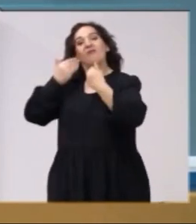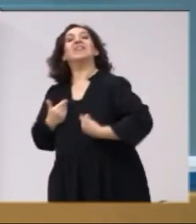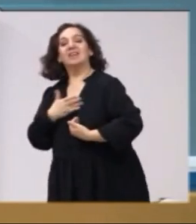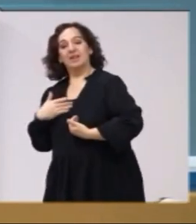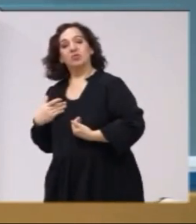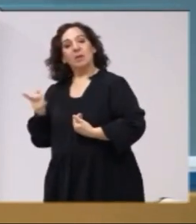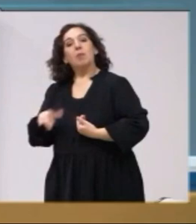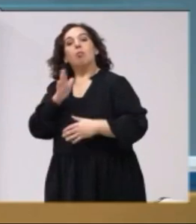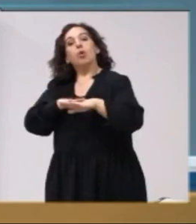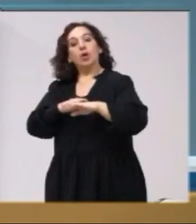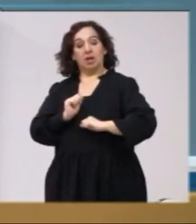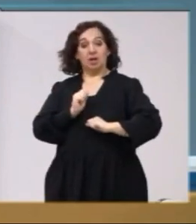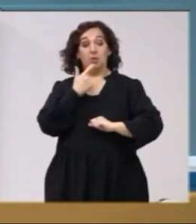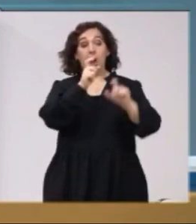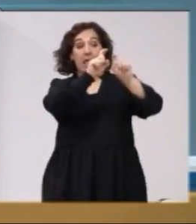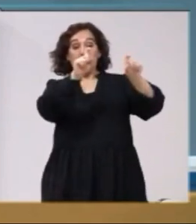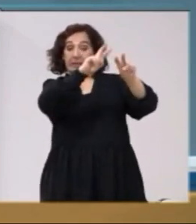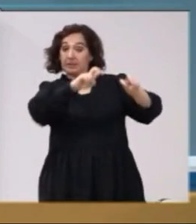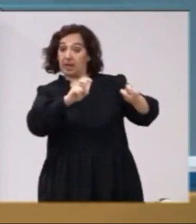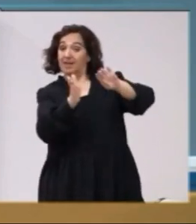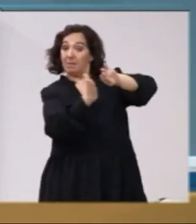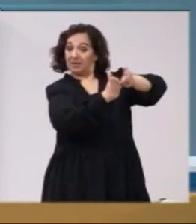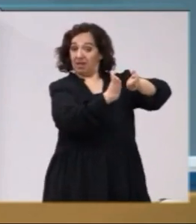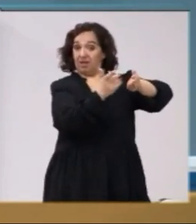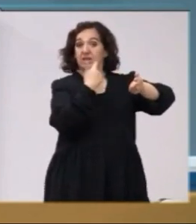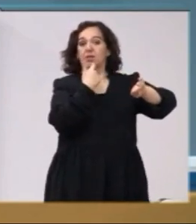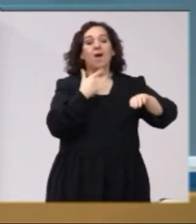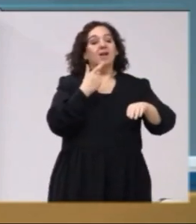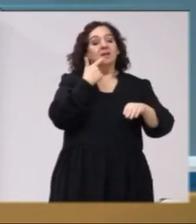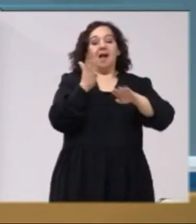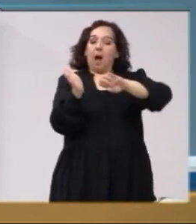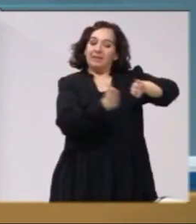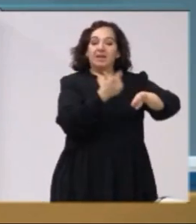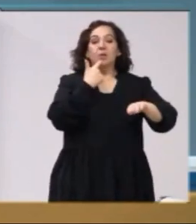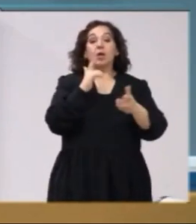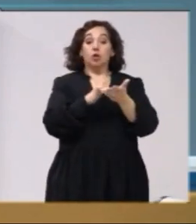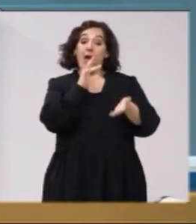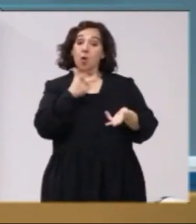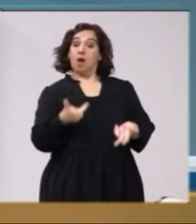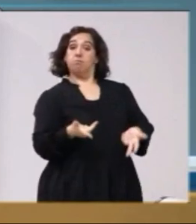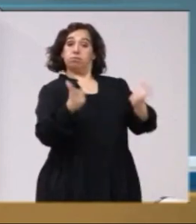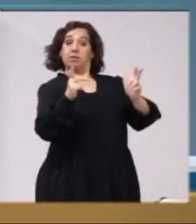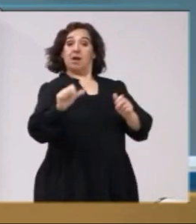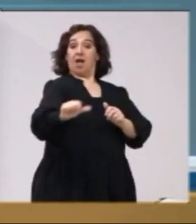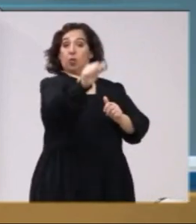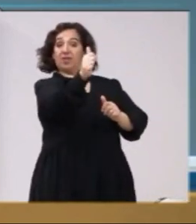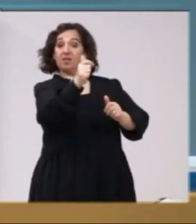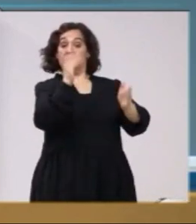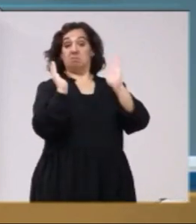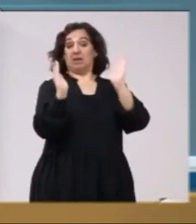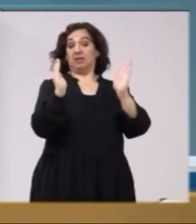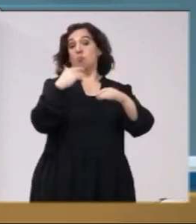apartar a las empresas investigadas de las adjudicaciones que están en estos momentos en marcha en